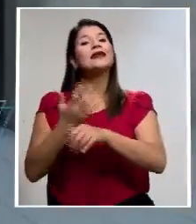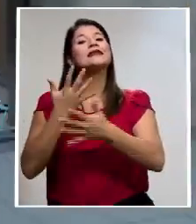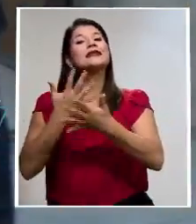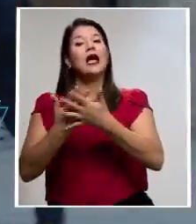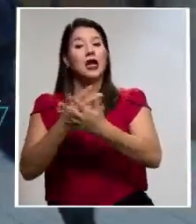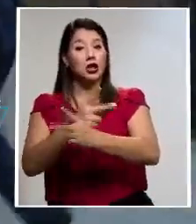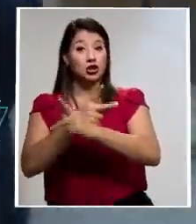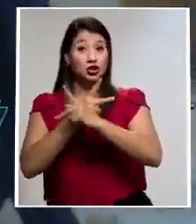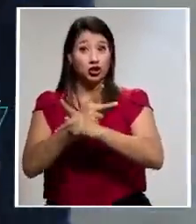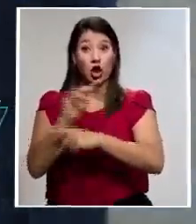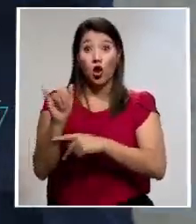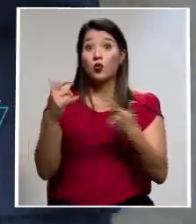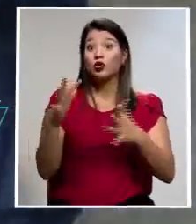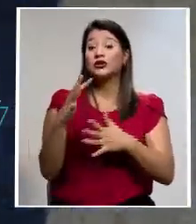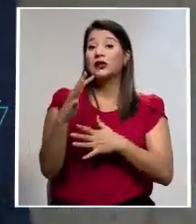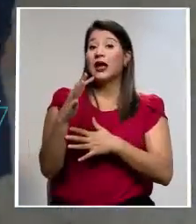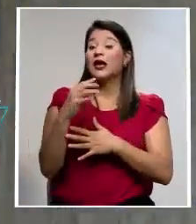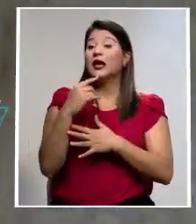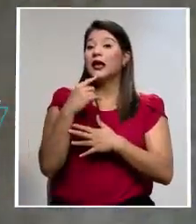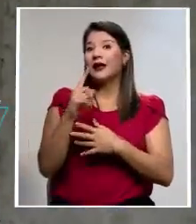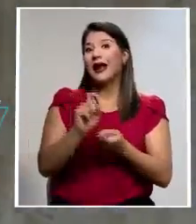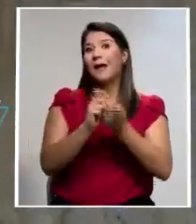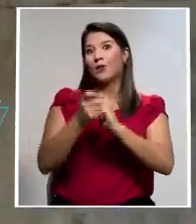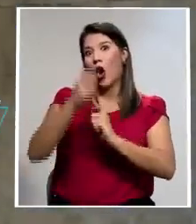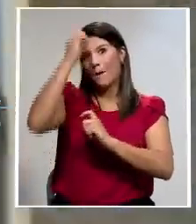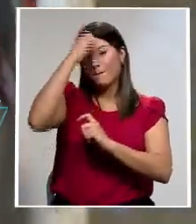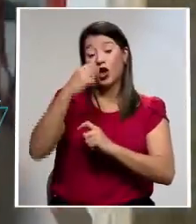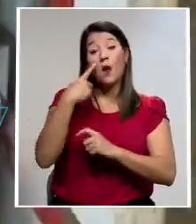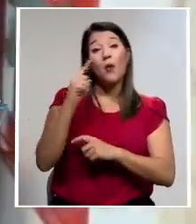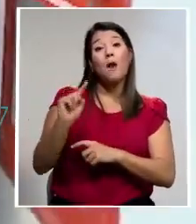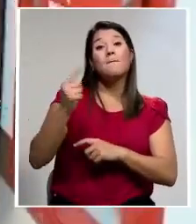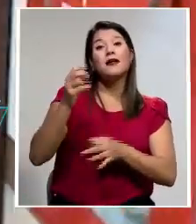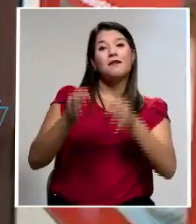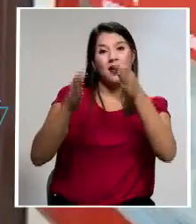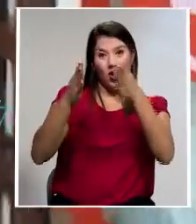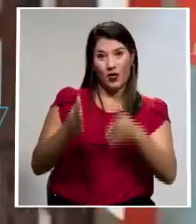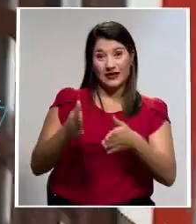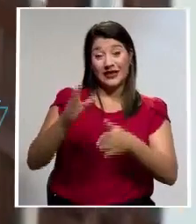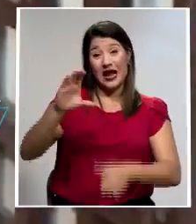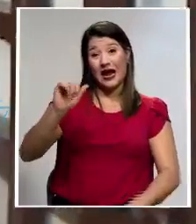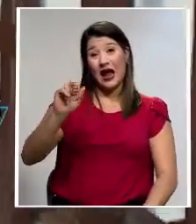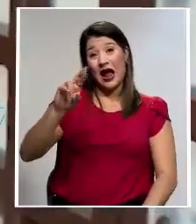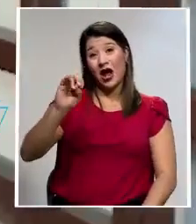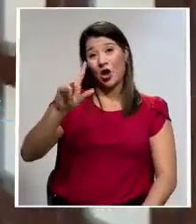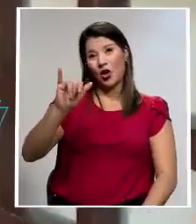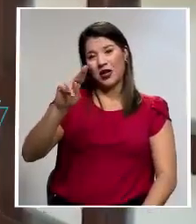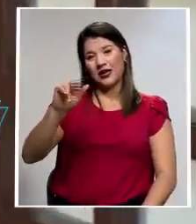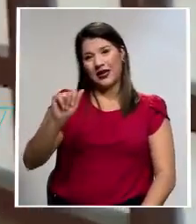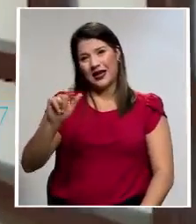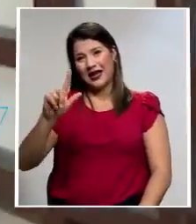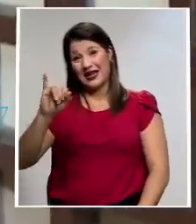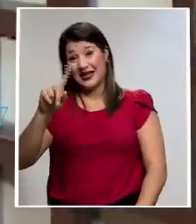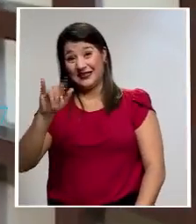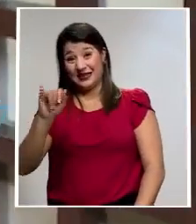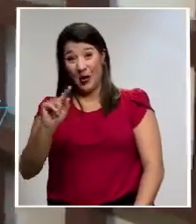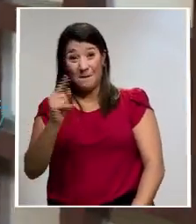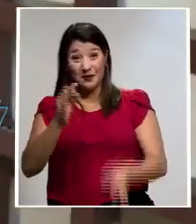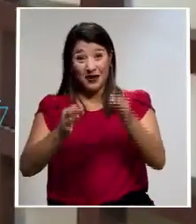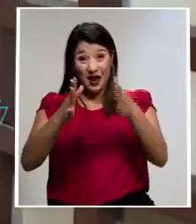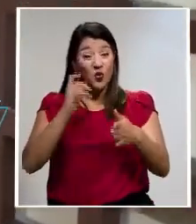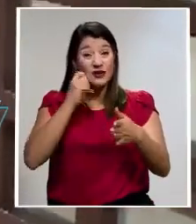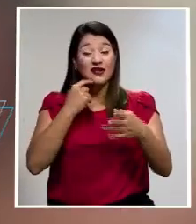tal como lo había dictado la jueza Carolina Lizano, quien había fijado $3 millones a Mélida Solís y $5 millones a